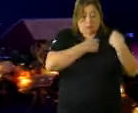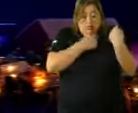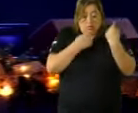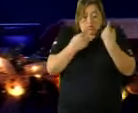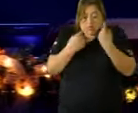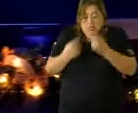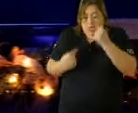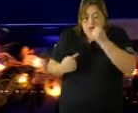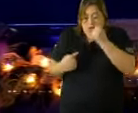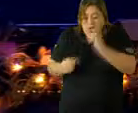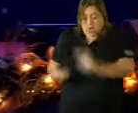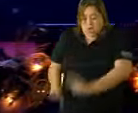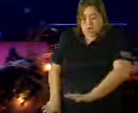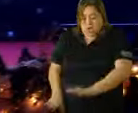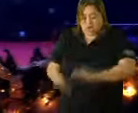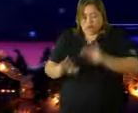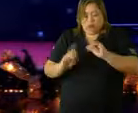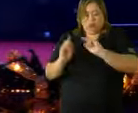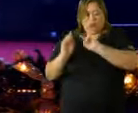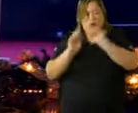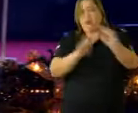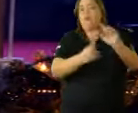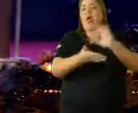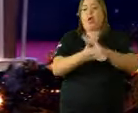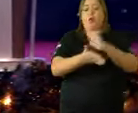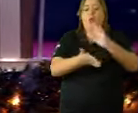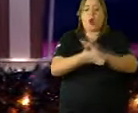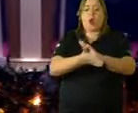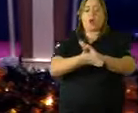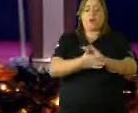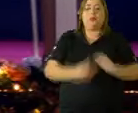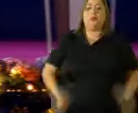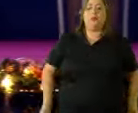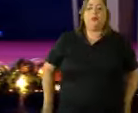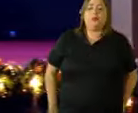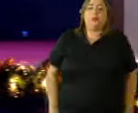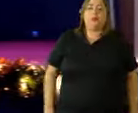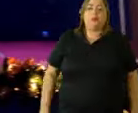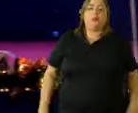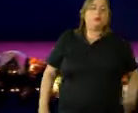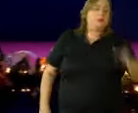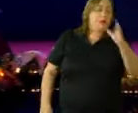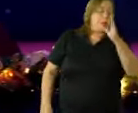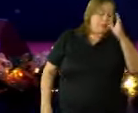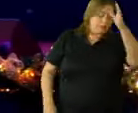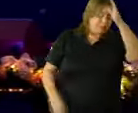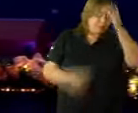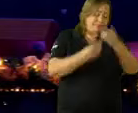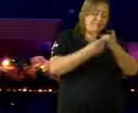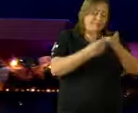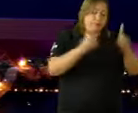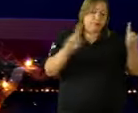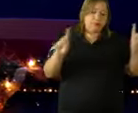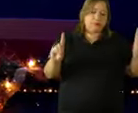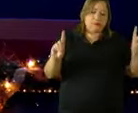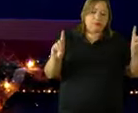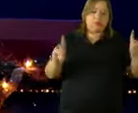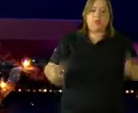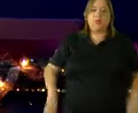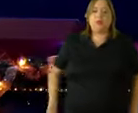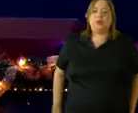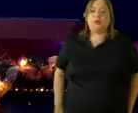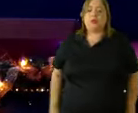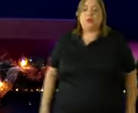iba a la escuela elemental, mis padres se divorciaron yo siendo muy niña. Y cuando